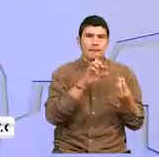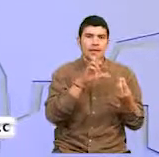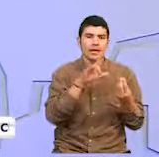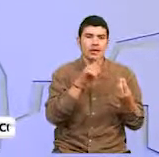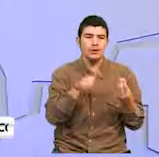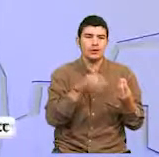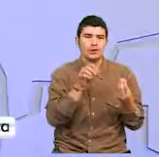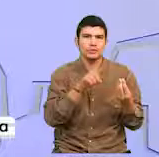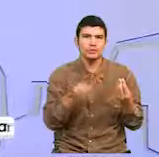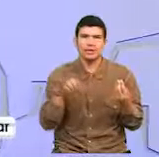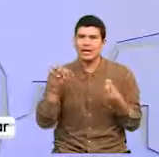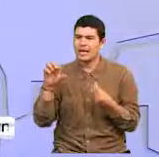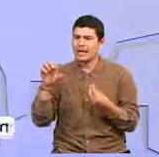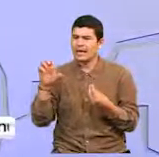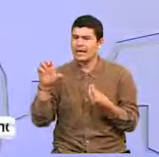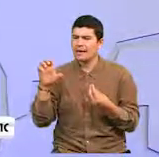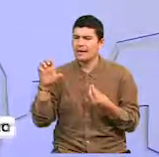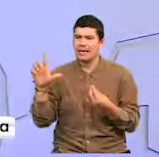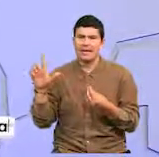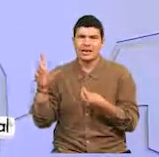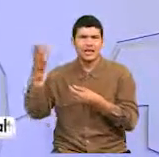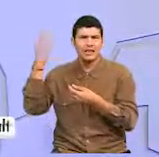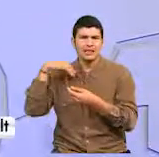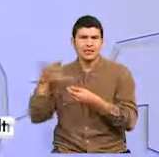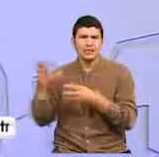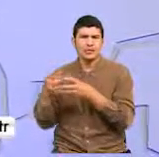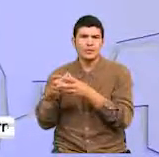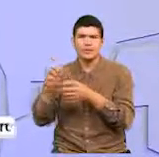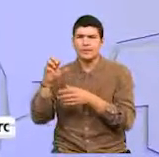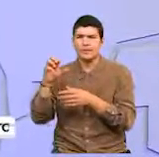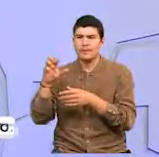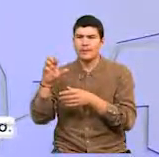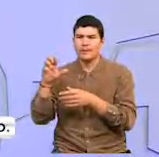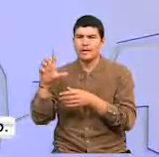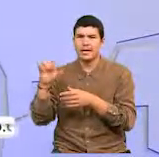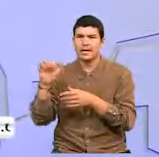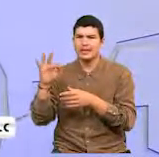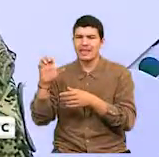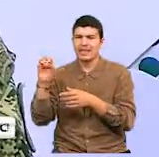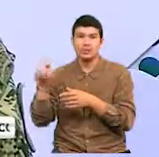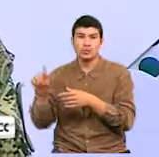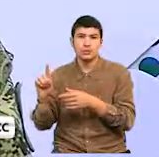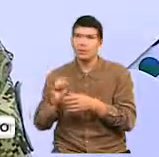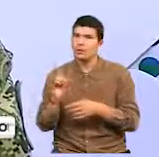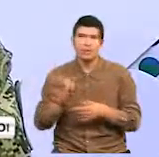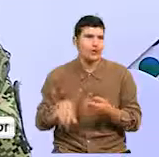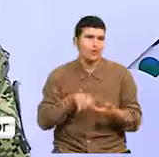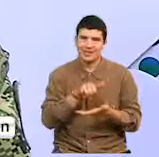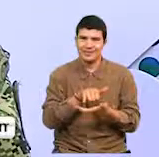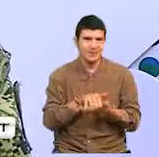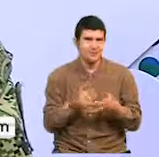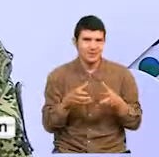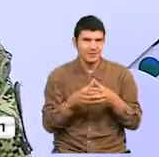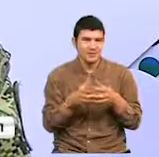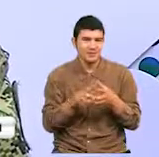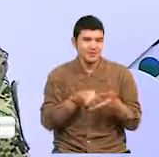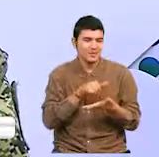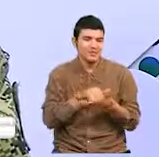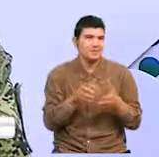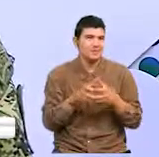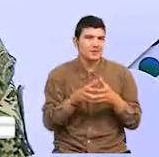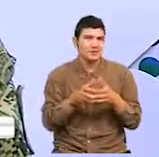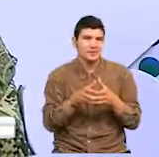alias Megateo. ¿Es el mismo o los pelusos hacen parte de pronto ya como de otro, no, como otro tipo de cabecilla? Es lo mismo, es lo